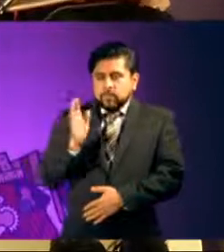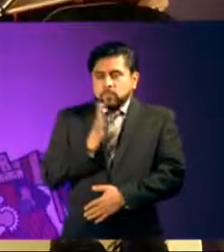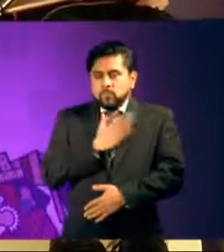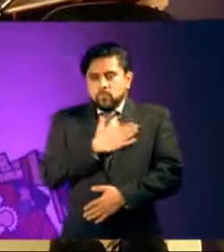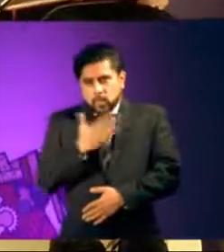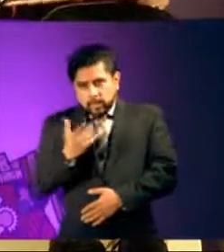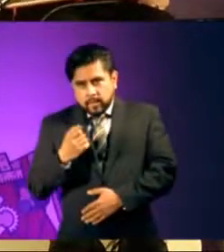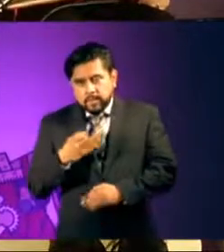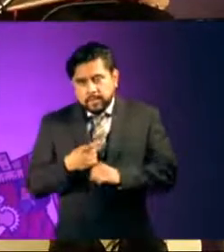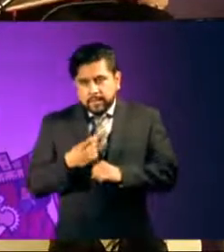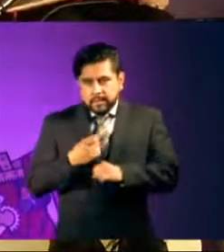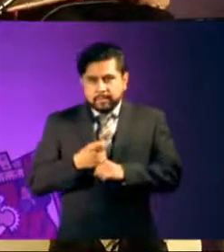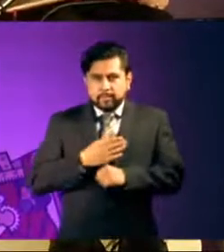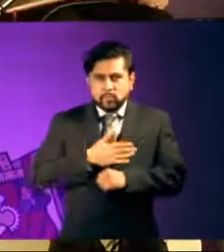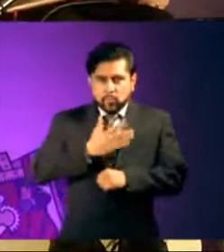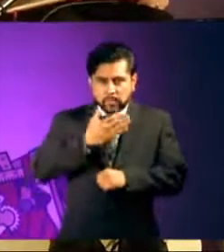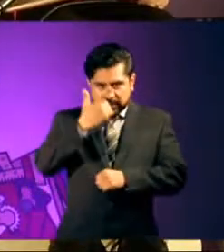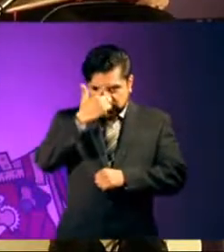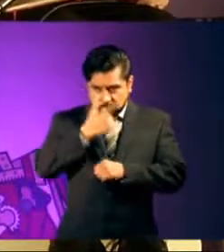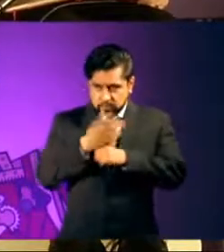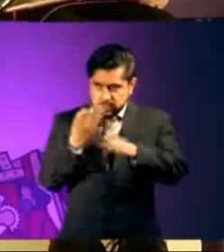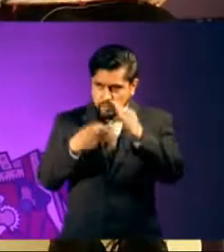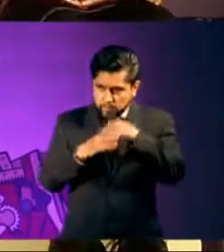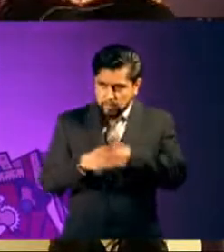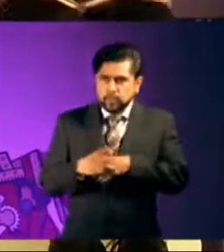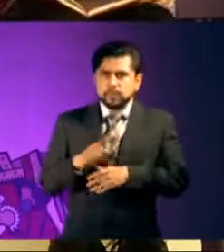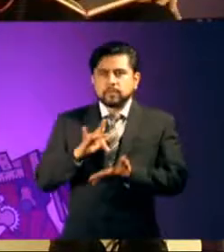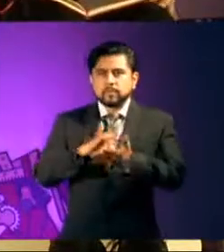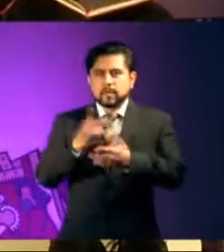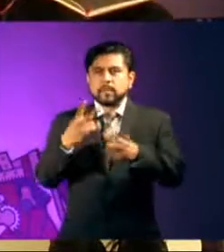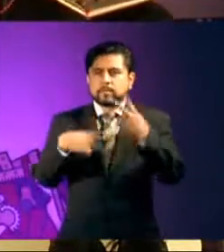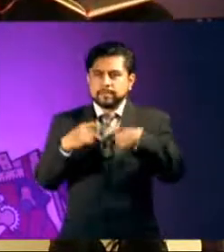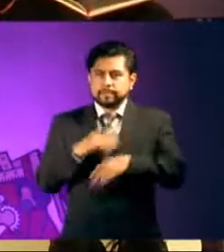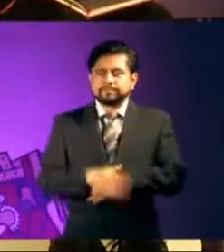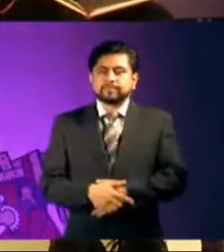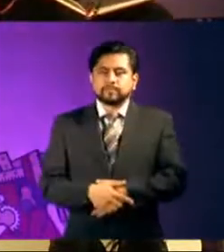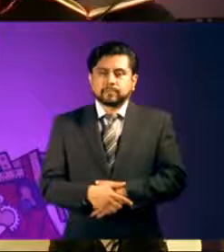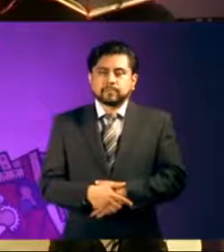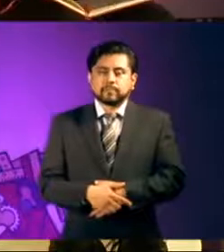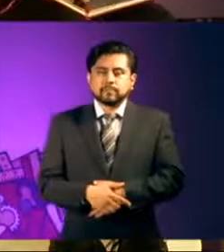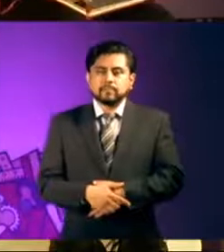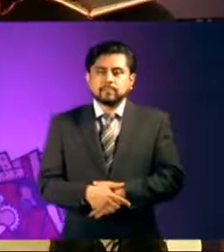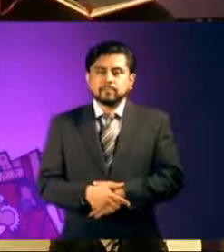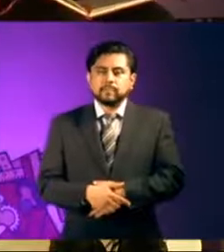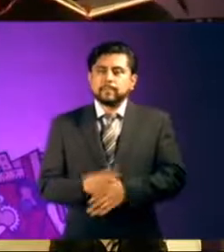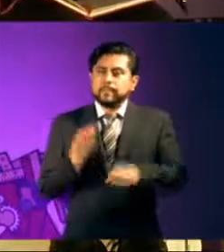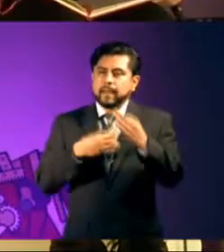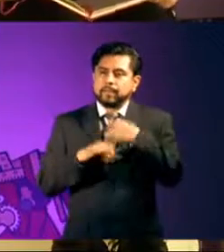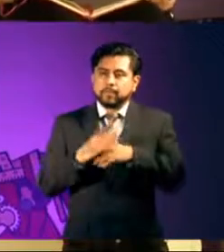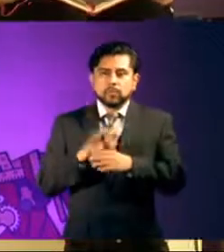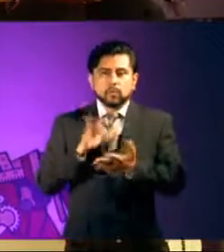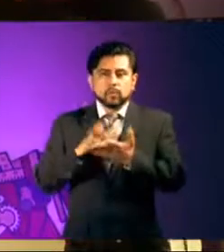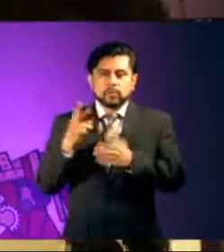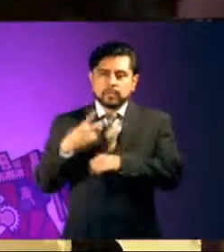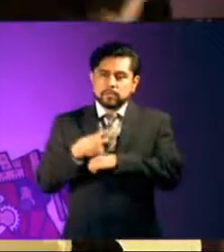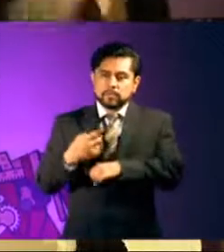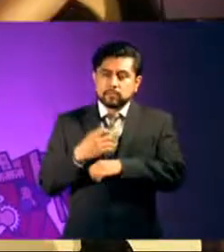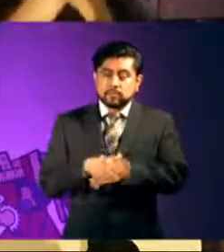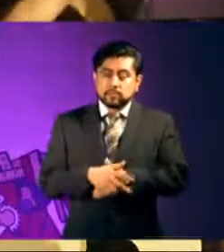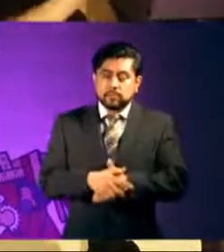muy buenas noches muchas gracias por venir muchas gracias ana francis mor por haber aceptado presentar